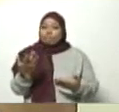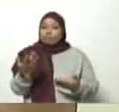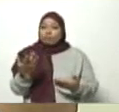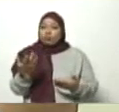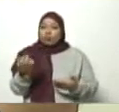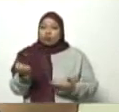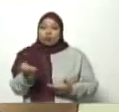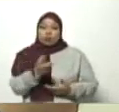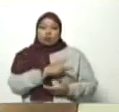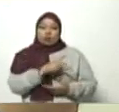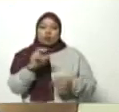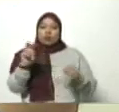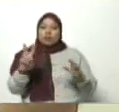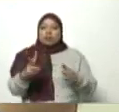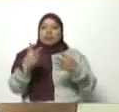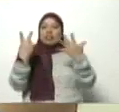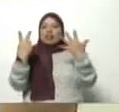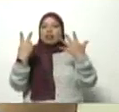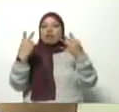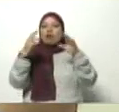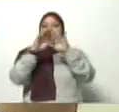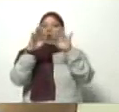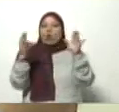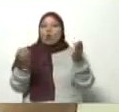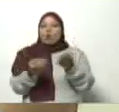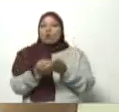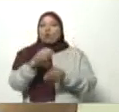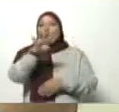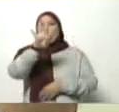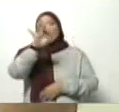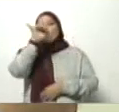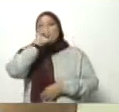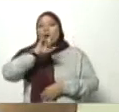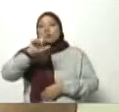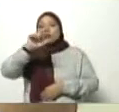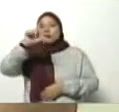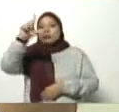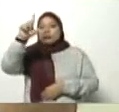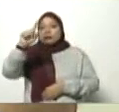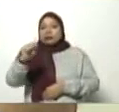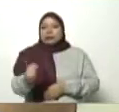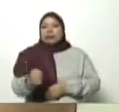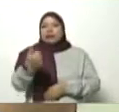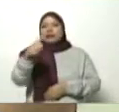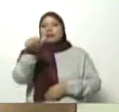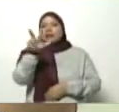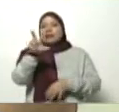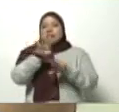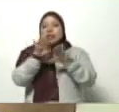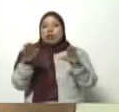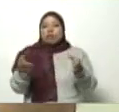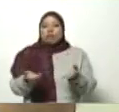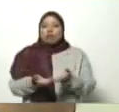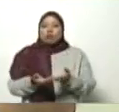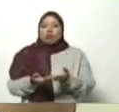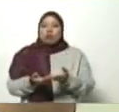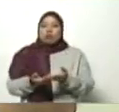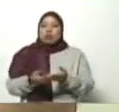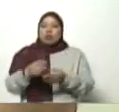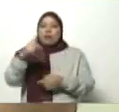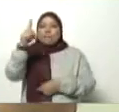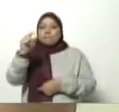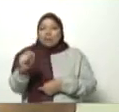Brasil era la séptima economía del mundo y en 4 años la llevó a ser la número 13 del mundo y con tendencia a